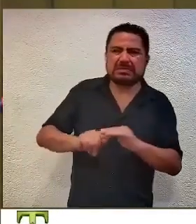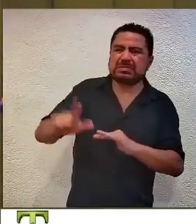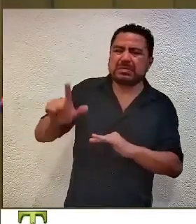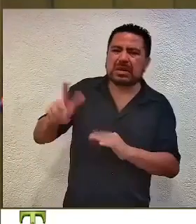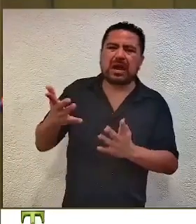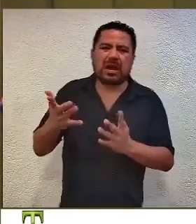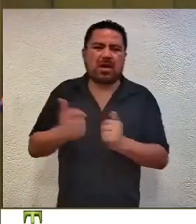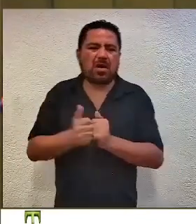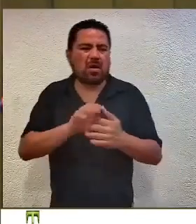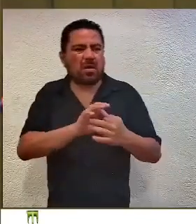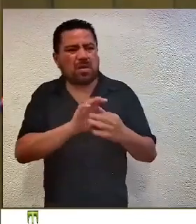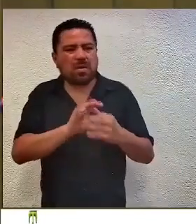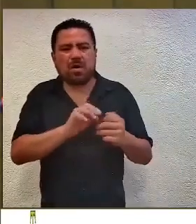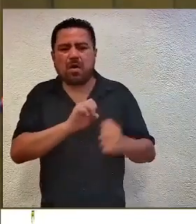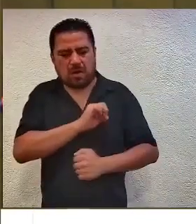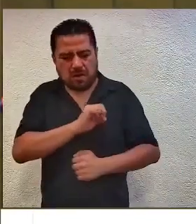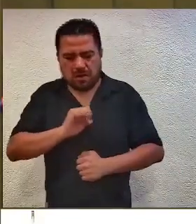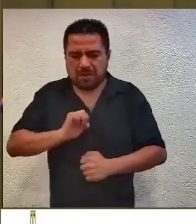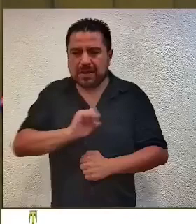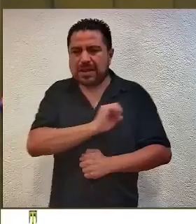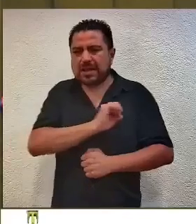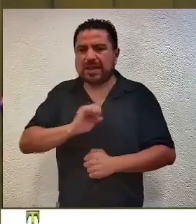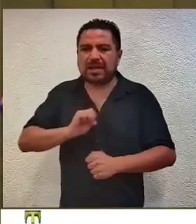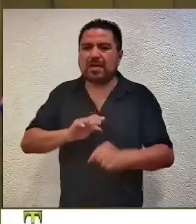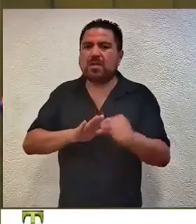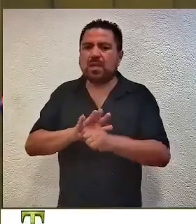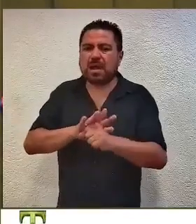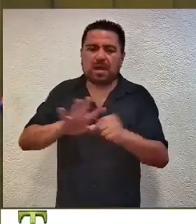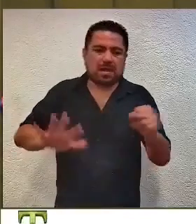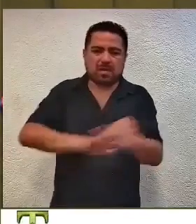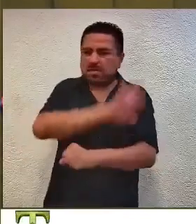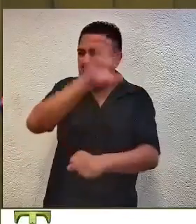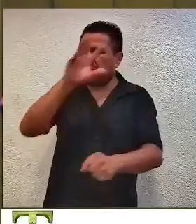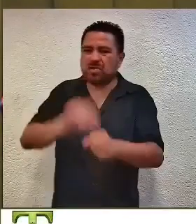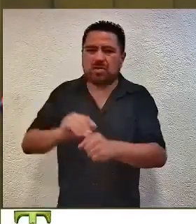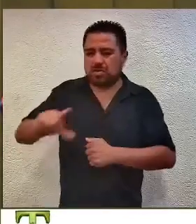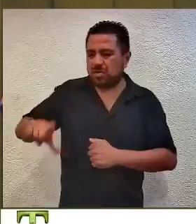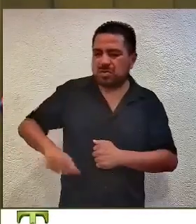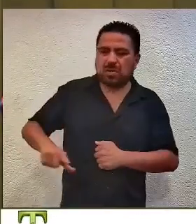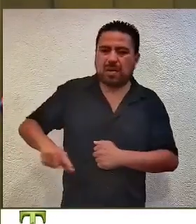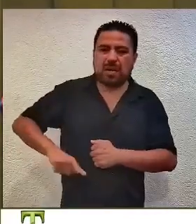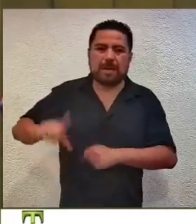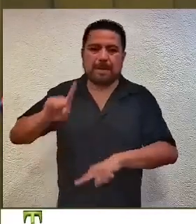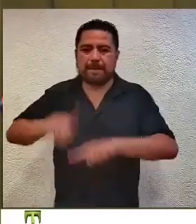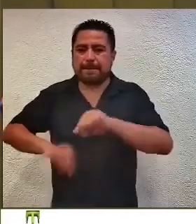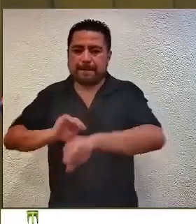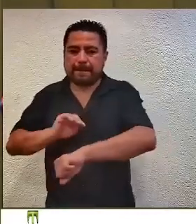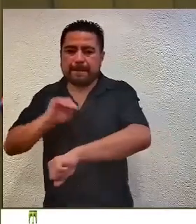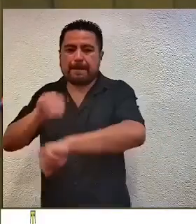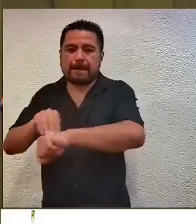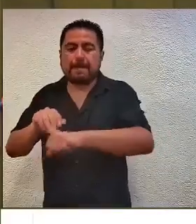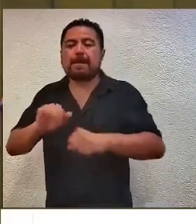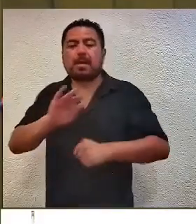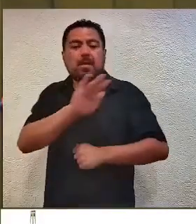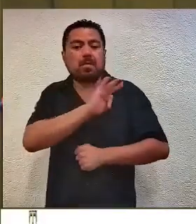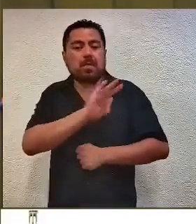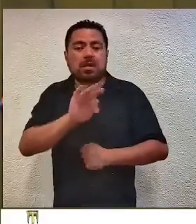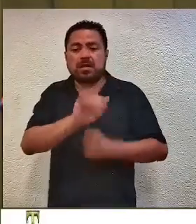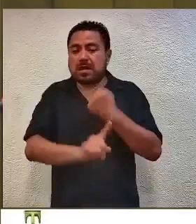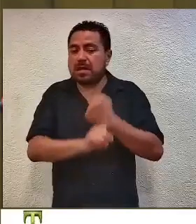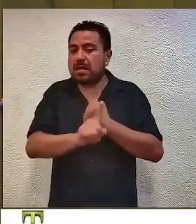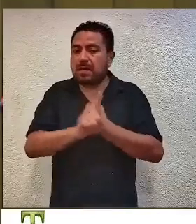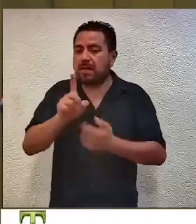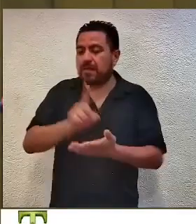jurisprudenciales respecto a la obligación de toda autoridad que emite un acto que pueda afectar derechos